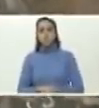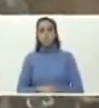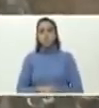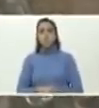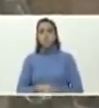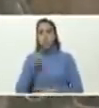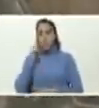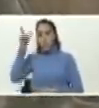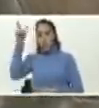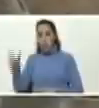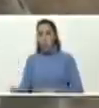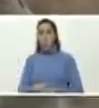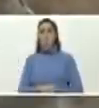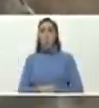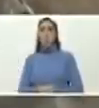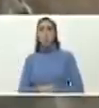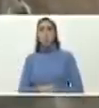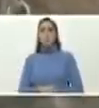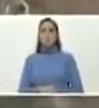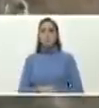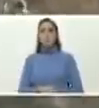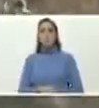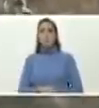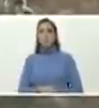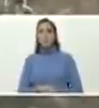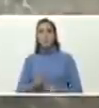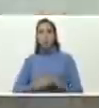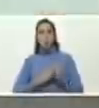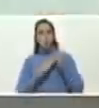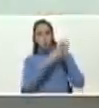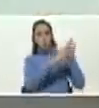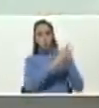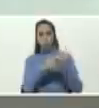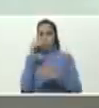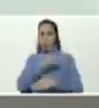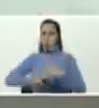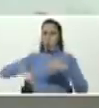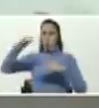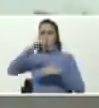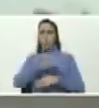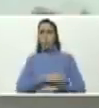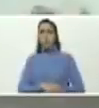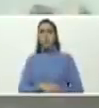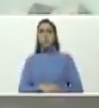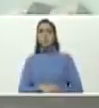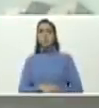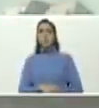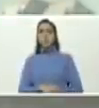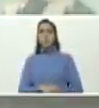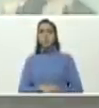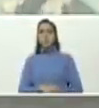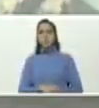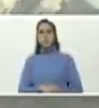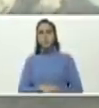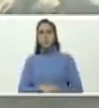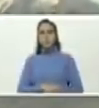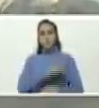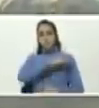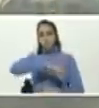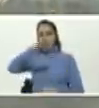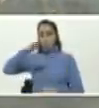el gran mariscal de Ayacucho. En las alturas de la Pampa de la